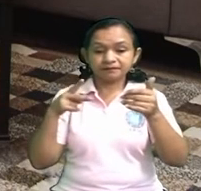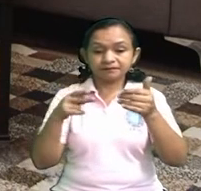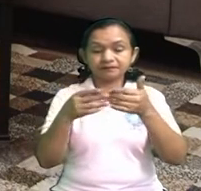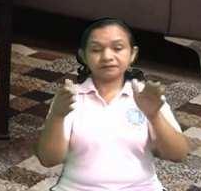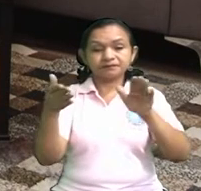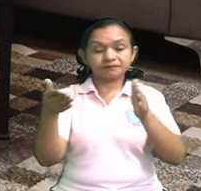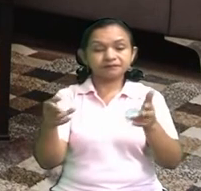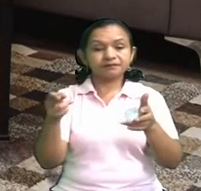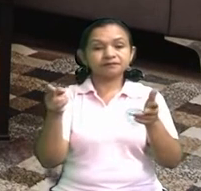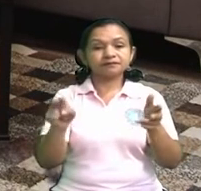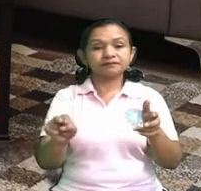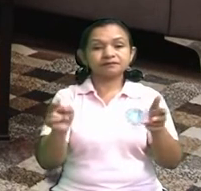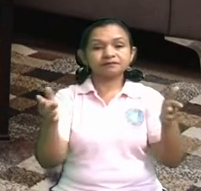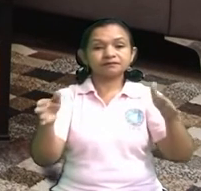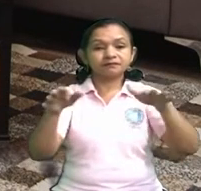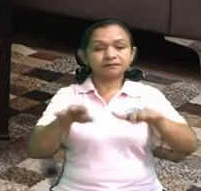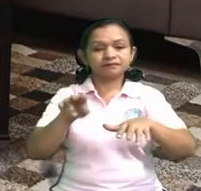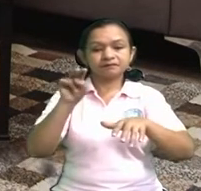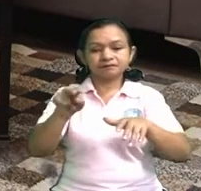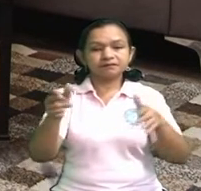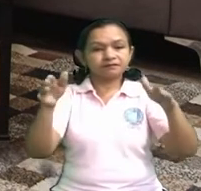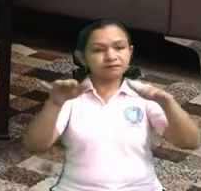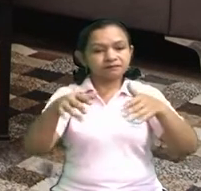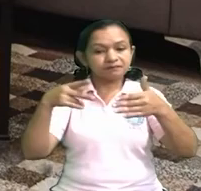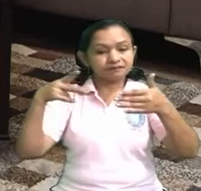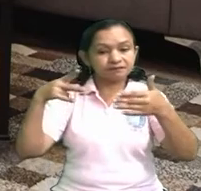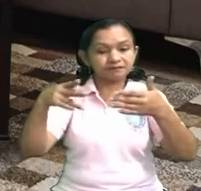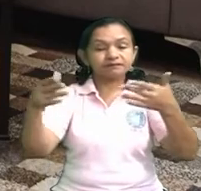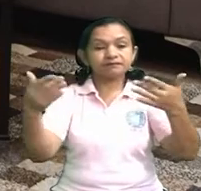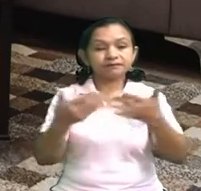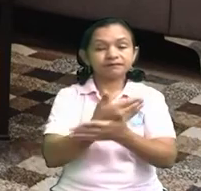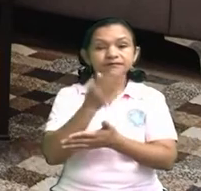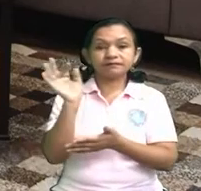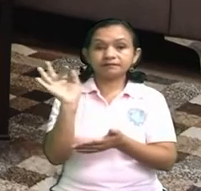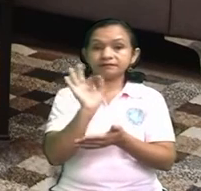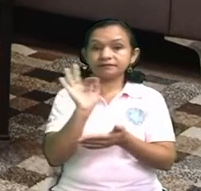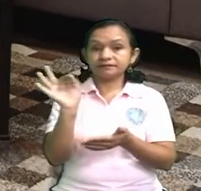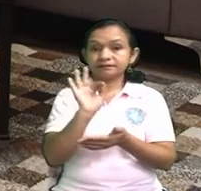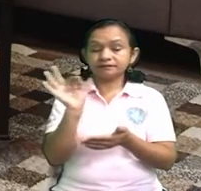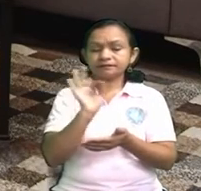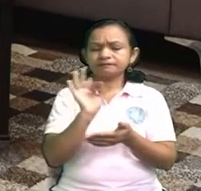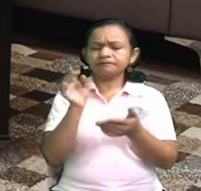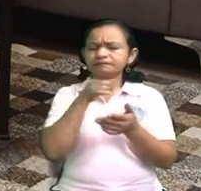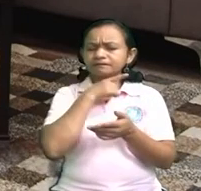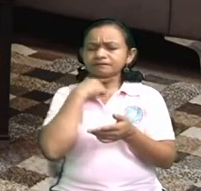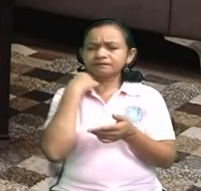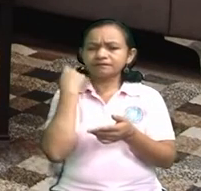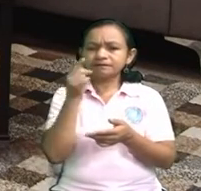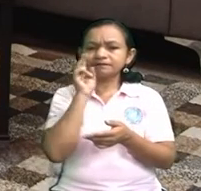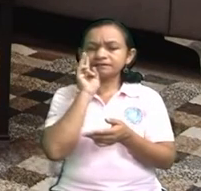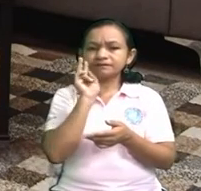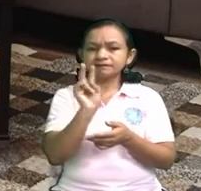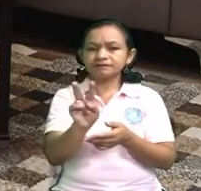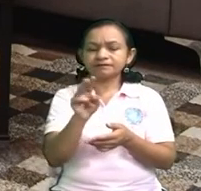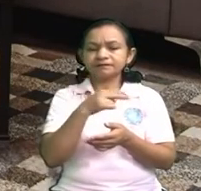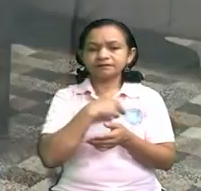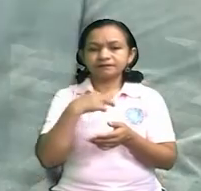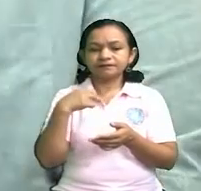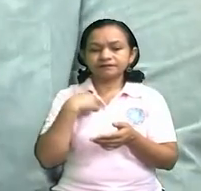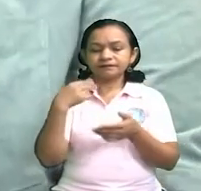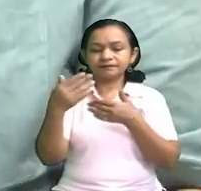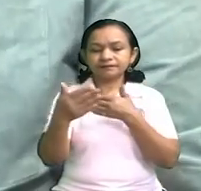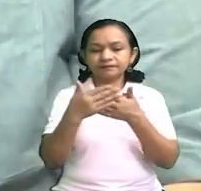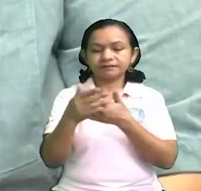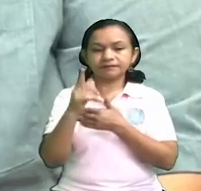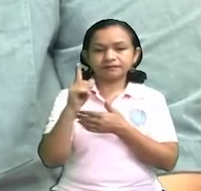ahora en noviembre se inaugura. Y de esa manera, de manera práctica, tangible, estamos